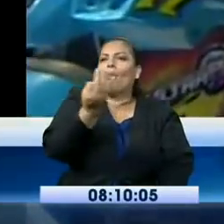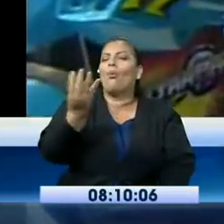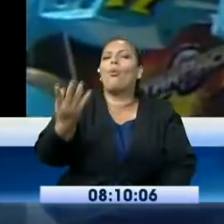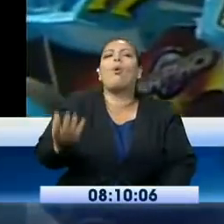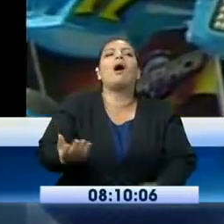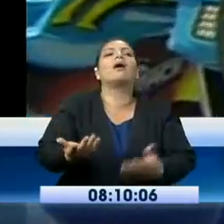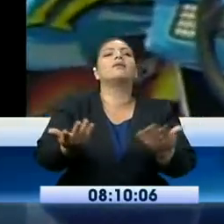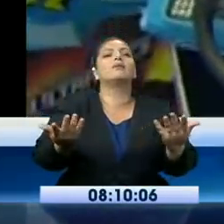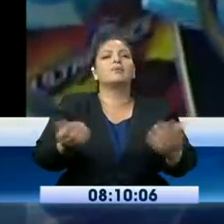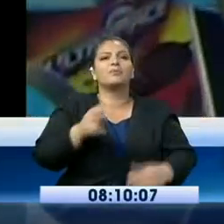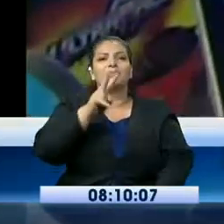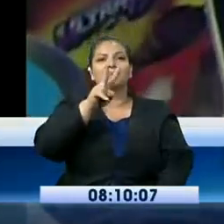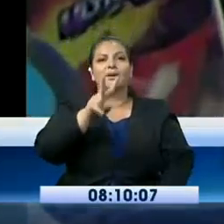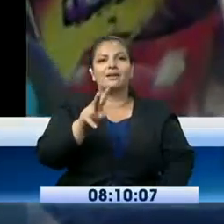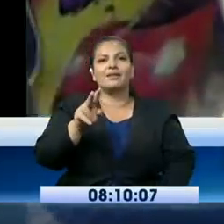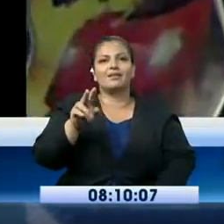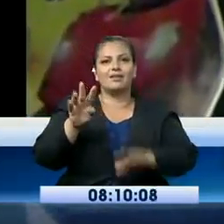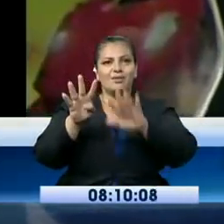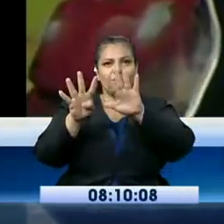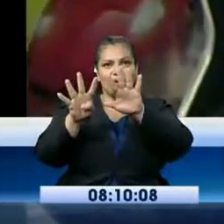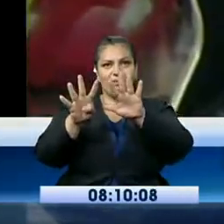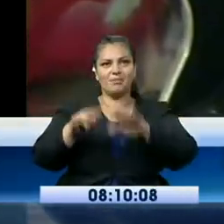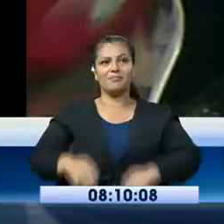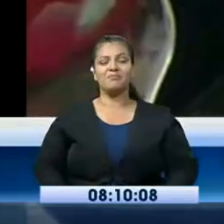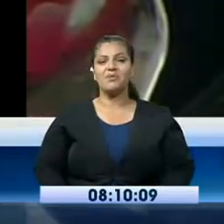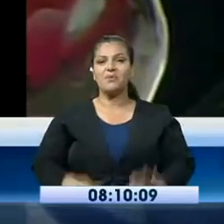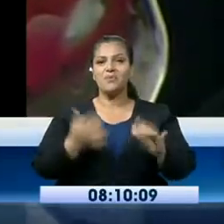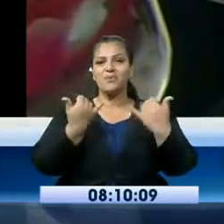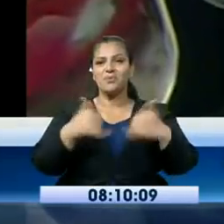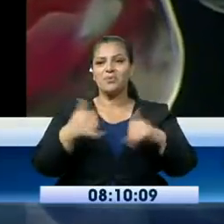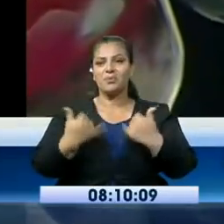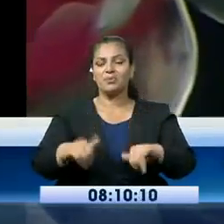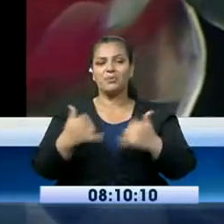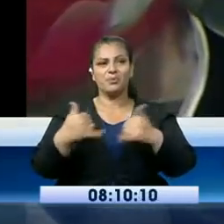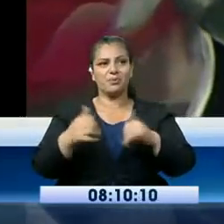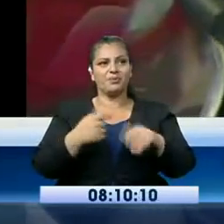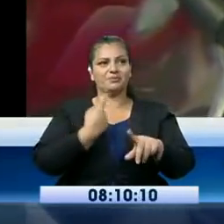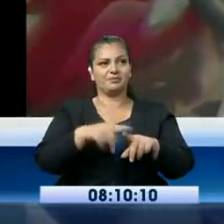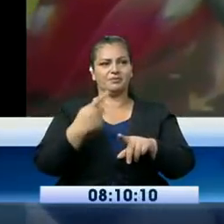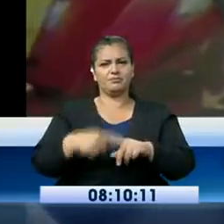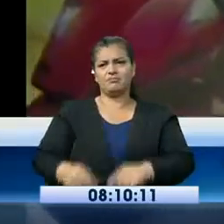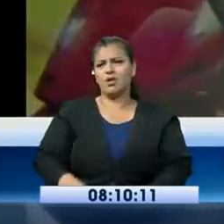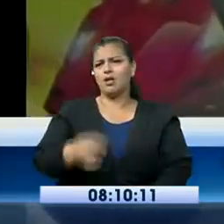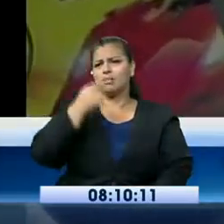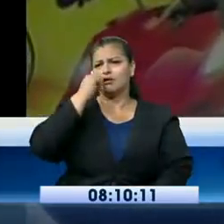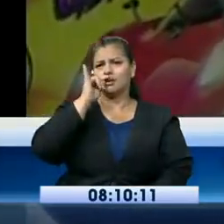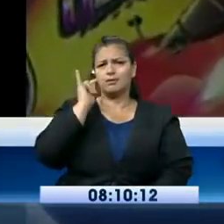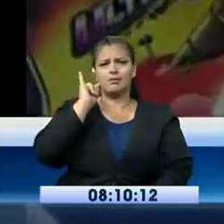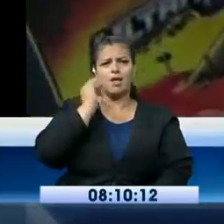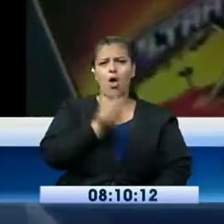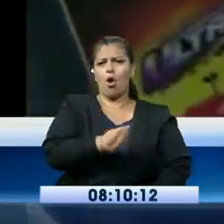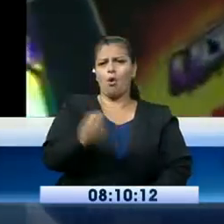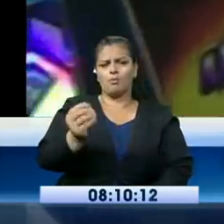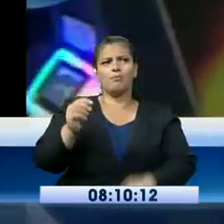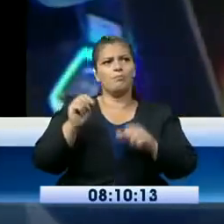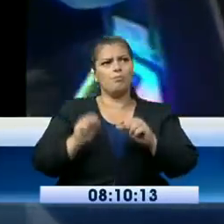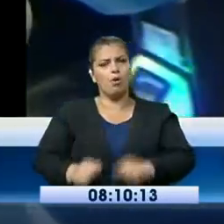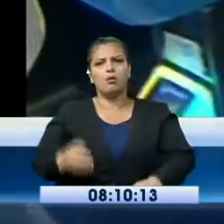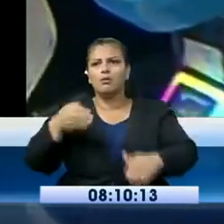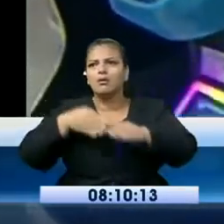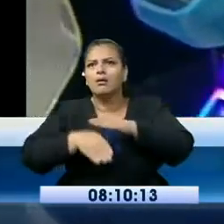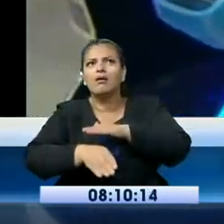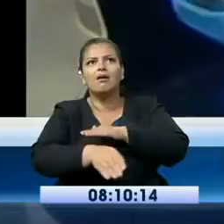adolescentes y niños como estamos observando es un nuevo lugar para quienes aún no se han